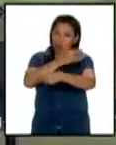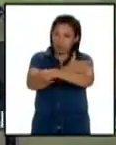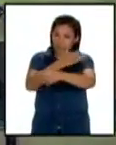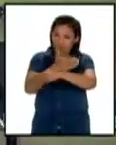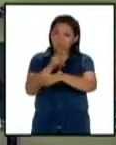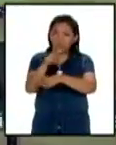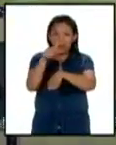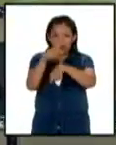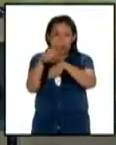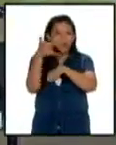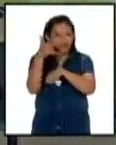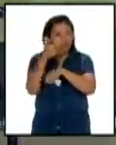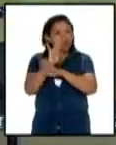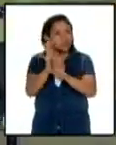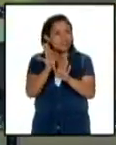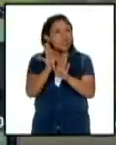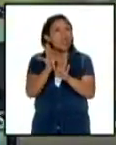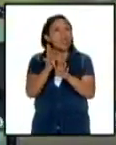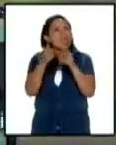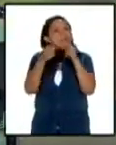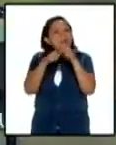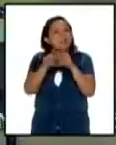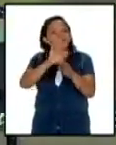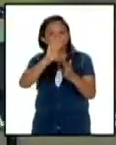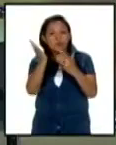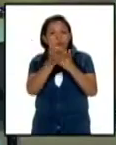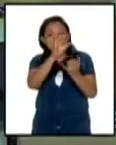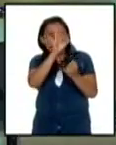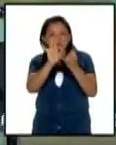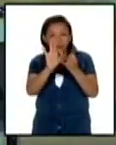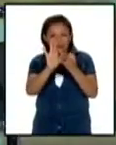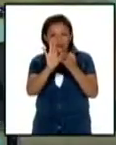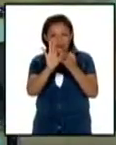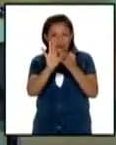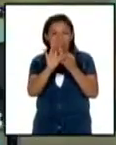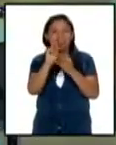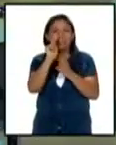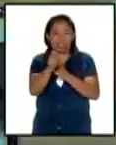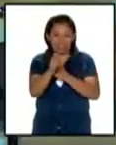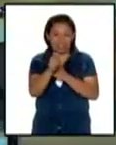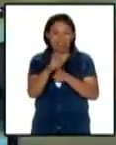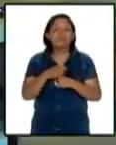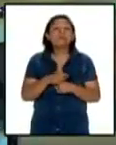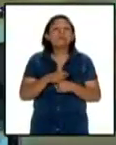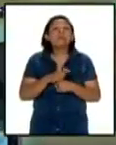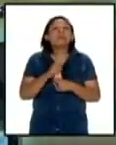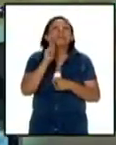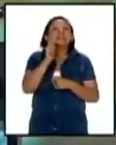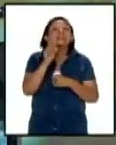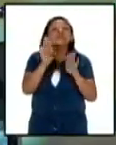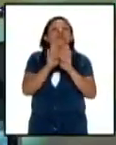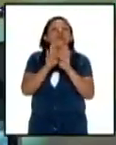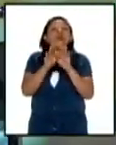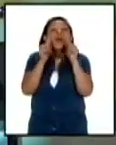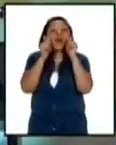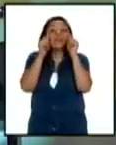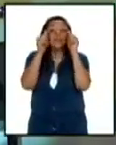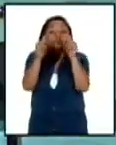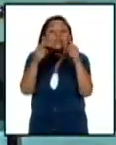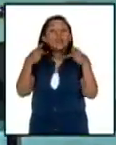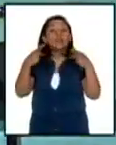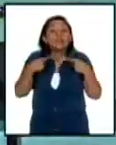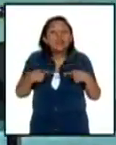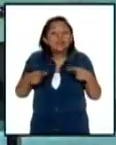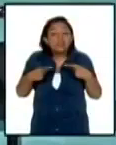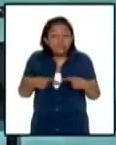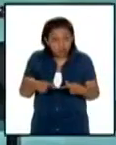teléfono ya nos introduce a la última parte de nuestro programa, que tiene que ver con lo siguiente, que tiene que ver con la atención a las personas, que